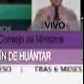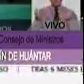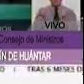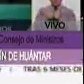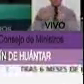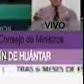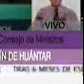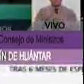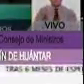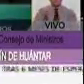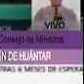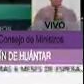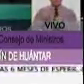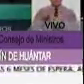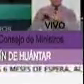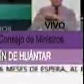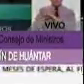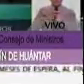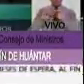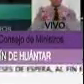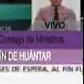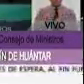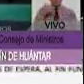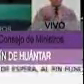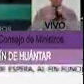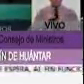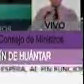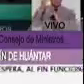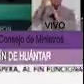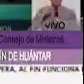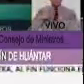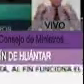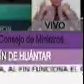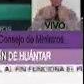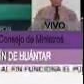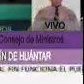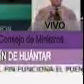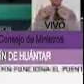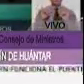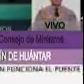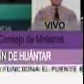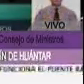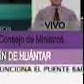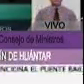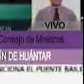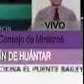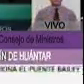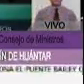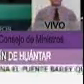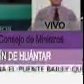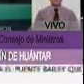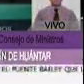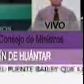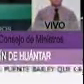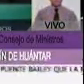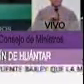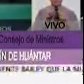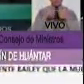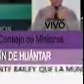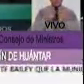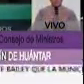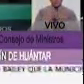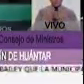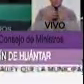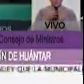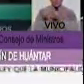tribunal que vio el caso y menos aún en la Corte Suprema. Esta es una decisión absolutamente independiente. En segundo lugar, y para